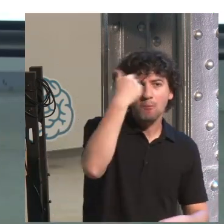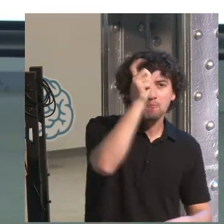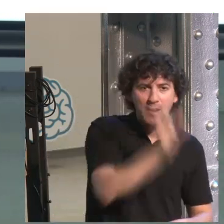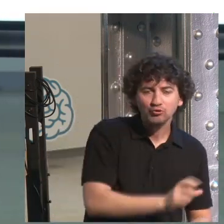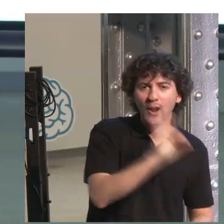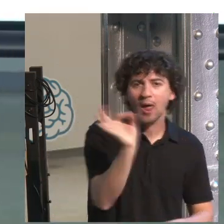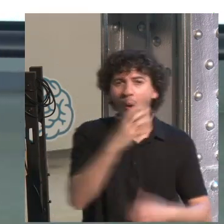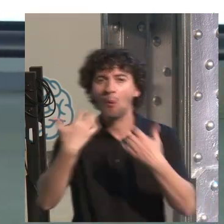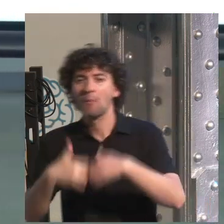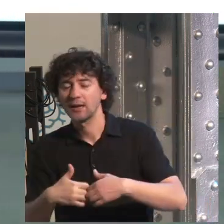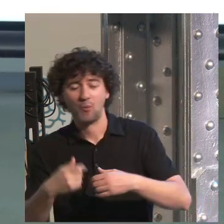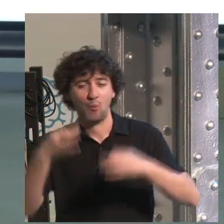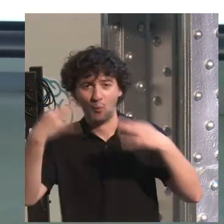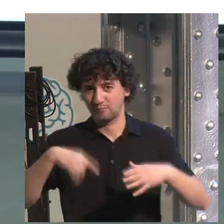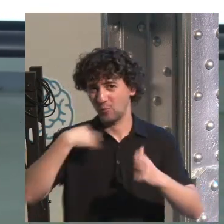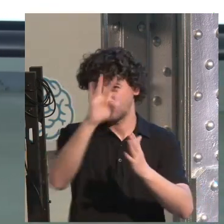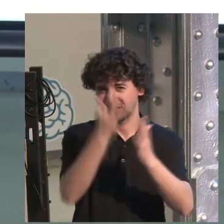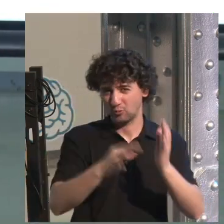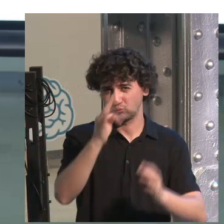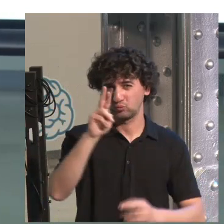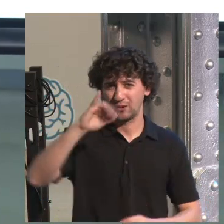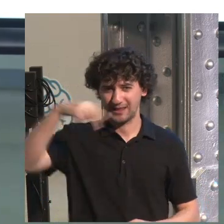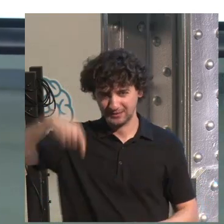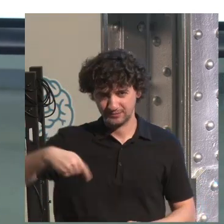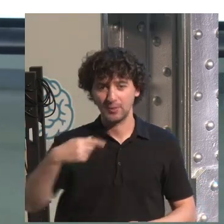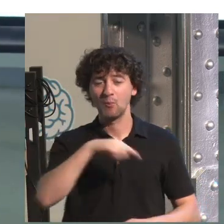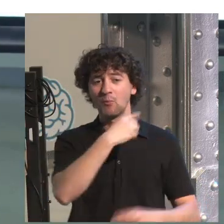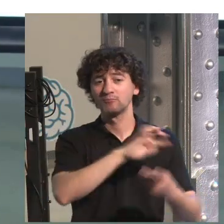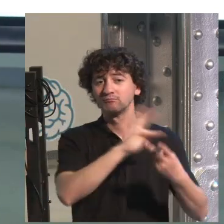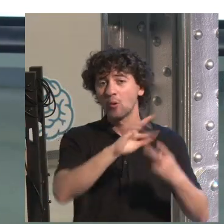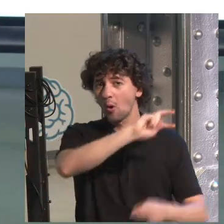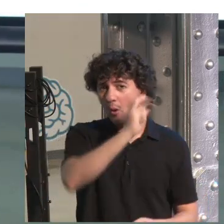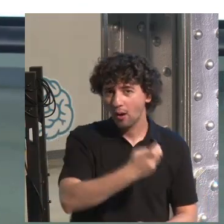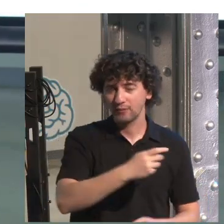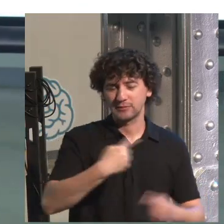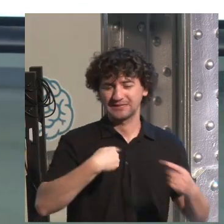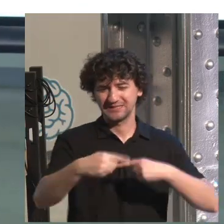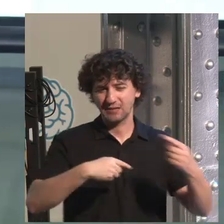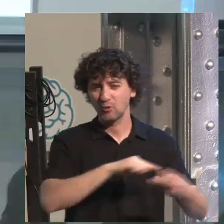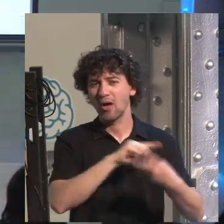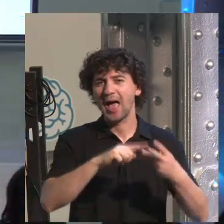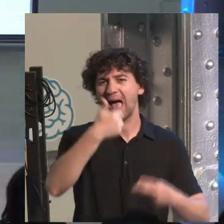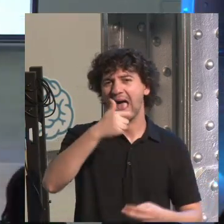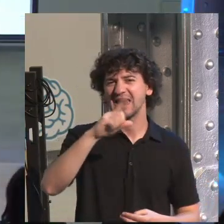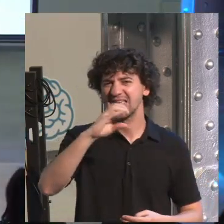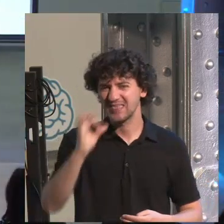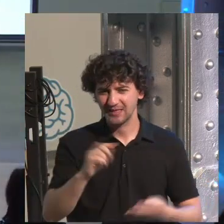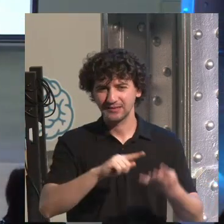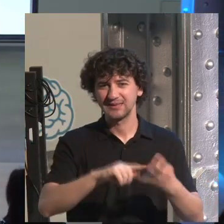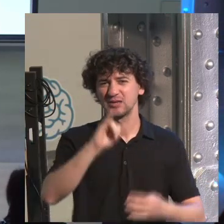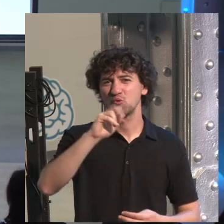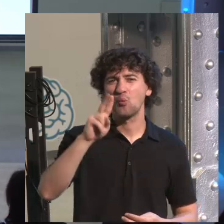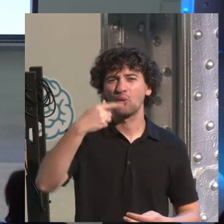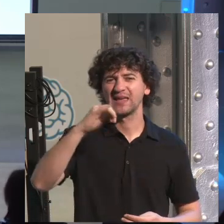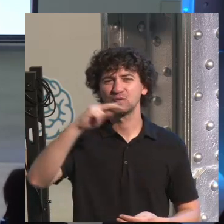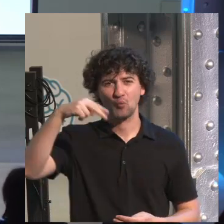humano, y pasaba el test de Turing. Eliza es uno de los primeros chatbots. Alice es otro chatbot muy popular. Eugene Guzman de Princeton